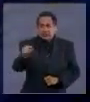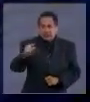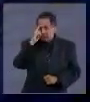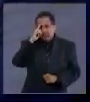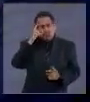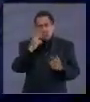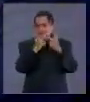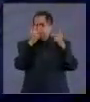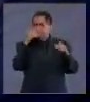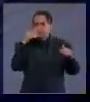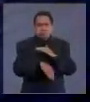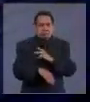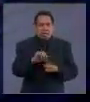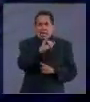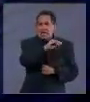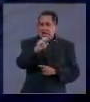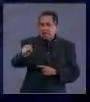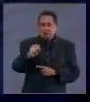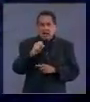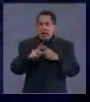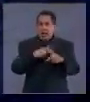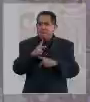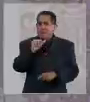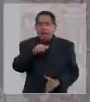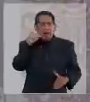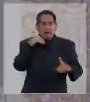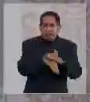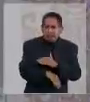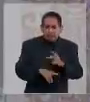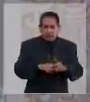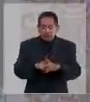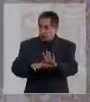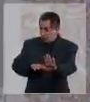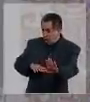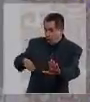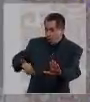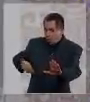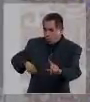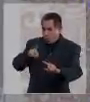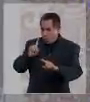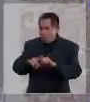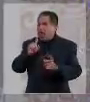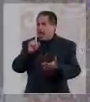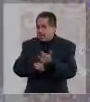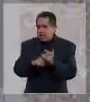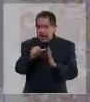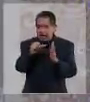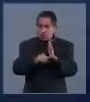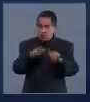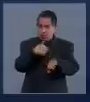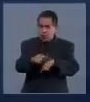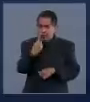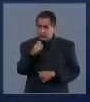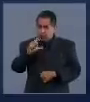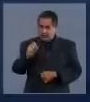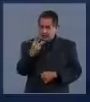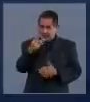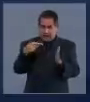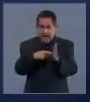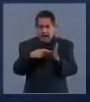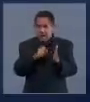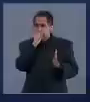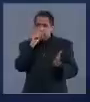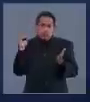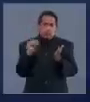colapsadas. El Seguro Social está totalmente colapsado. ¿Eso es culpa del artículo 123 de la Constitución, que